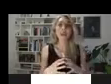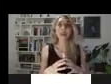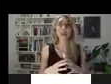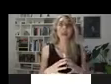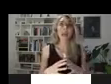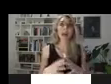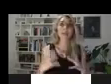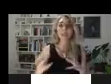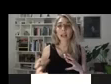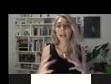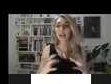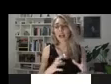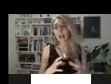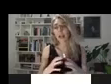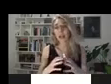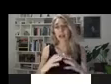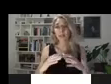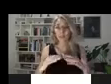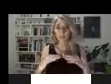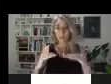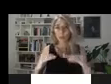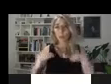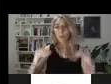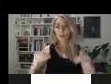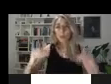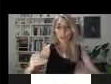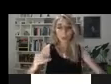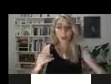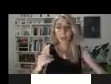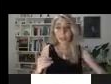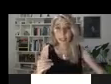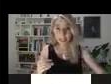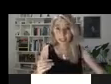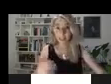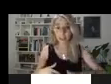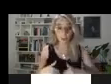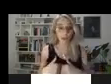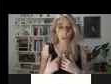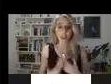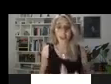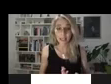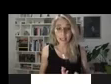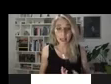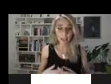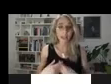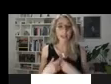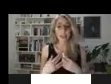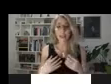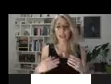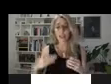tal vez aspirar a un proceso gradual de crecimiento de nuestra